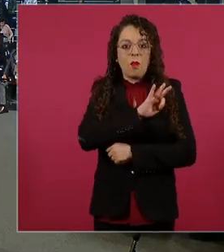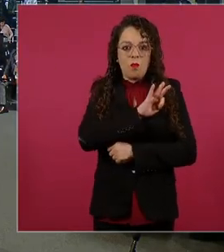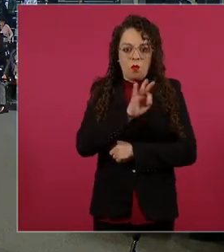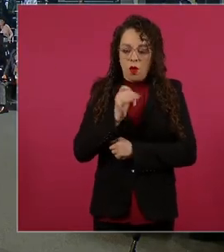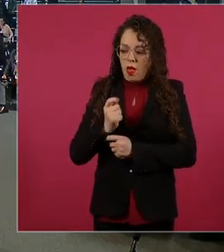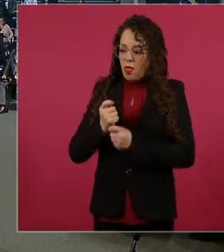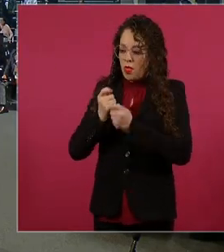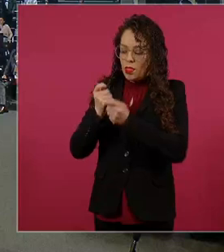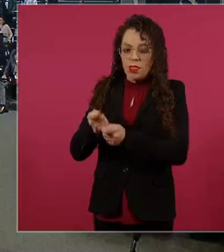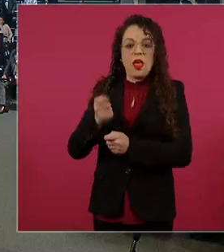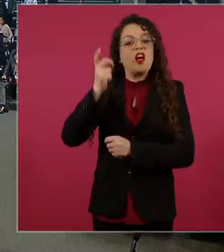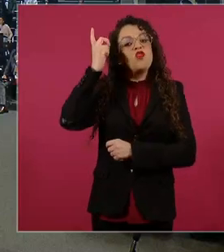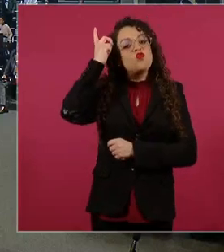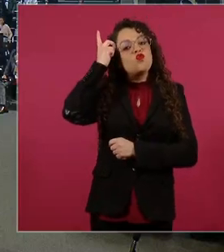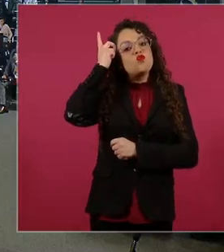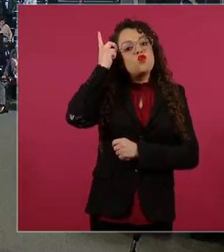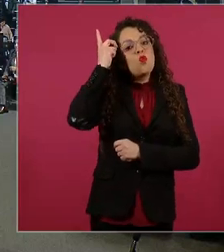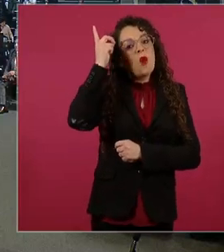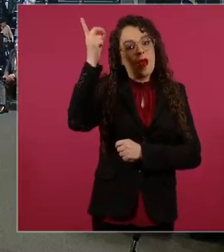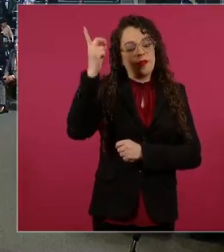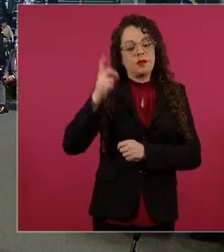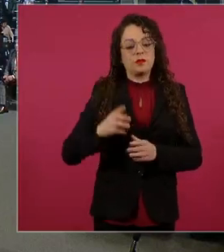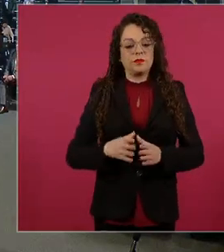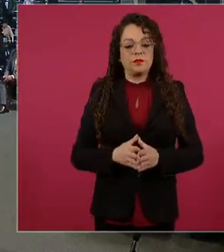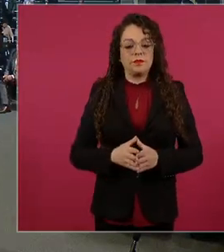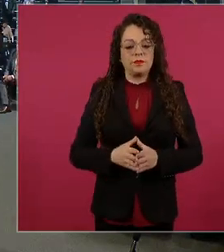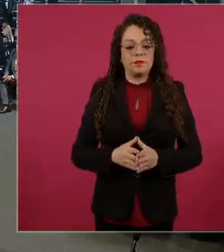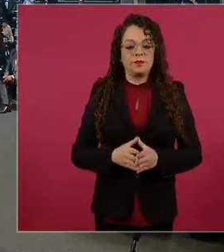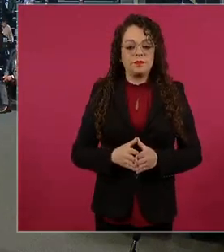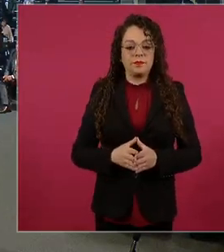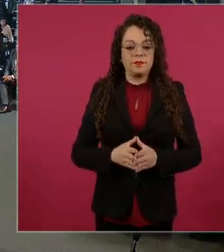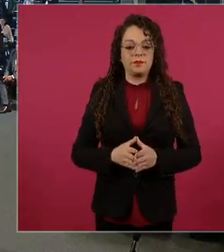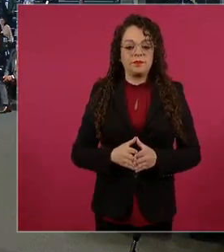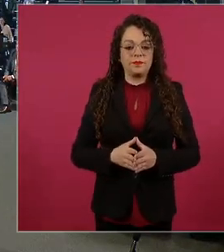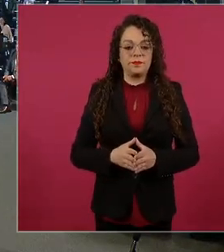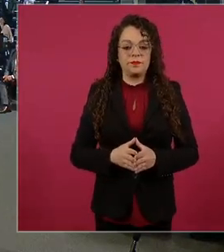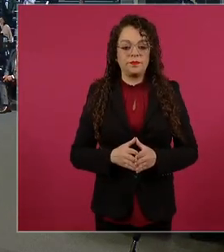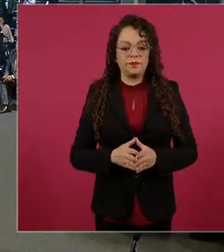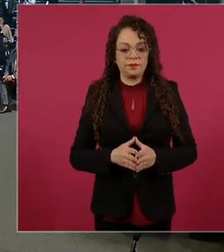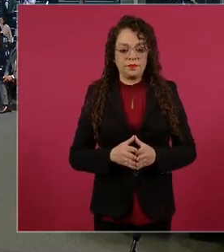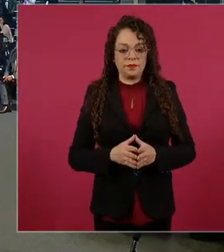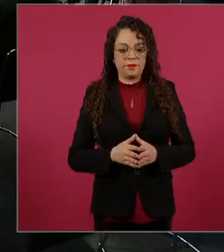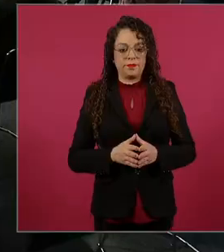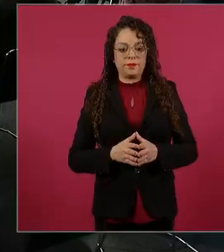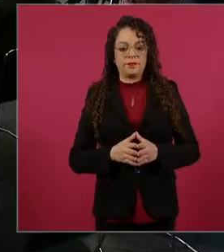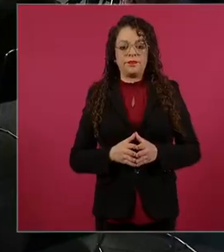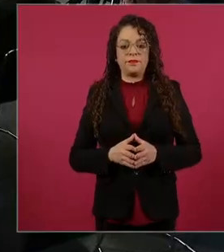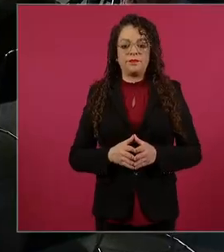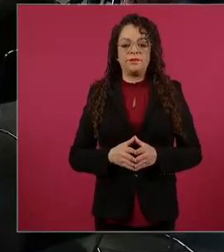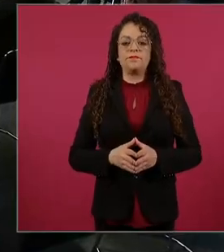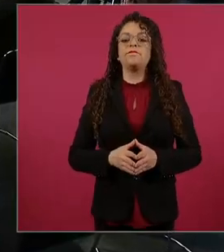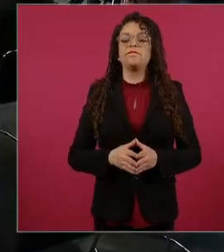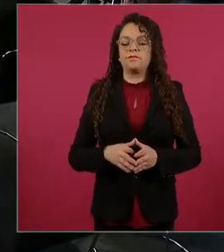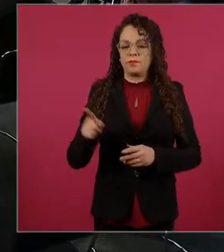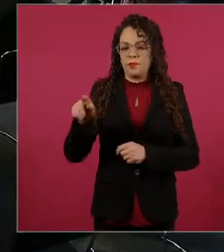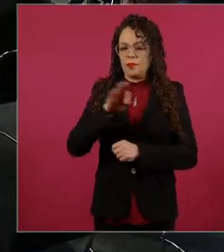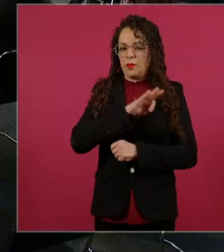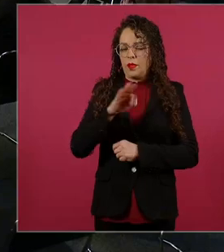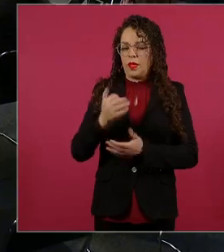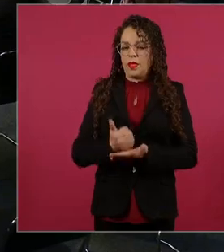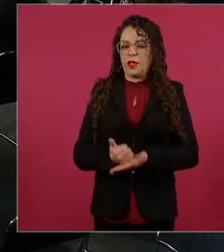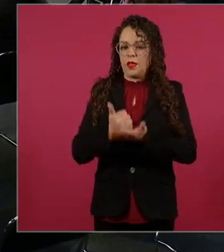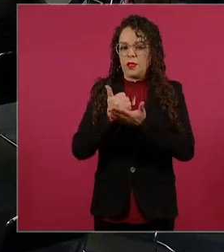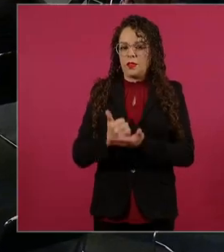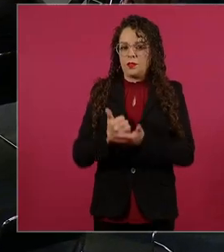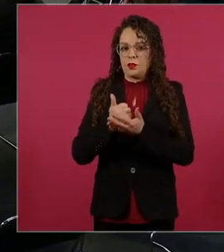Según. Sí, presidente. Si quieren, si pueden poner la penúltima lámina que